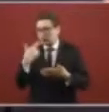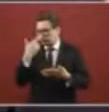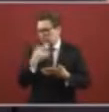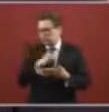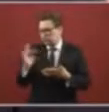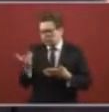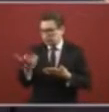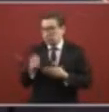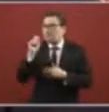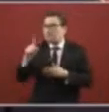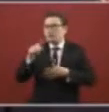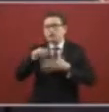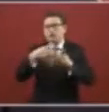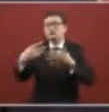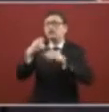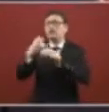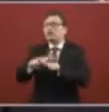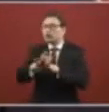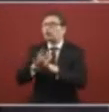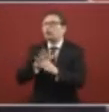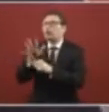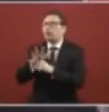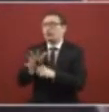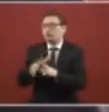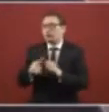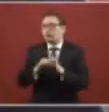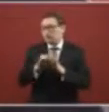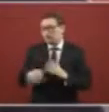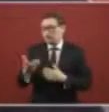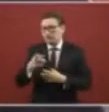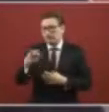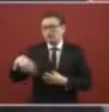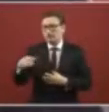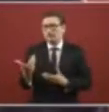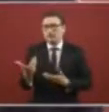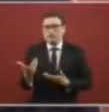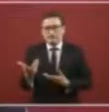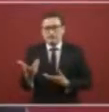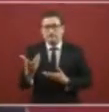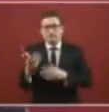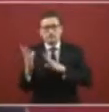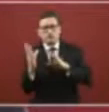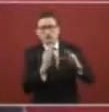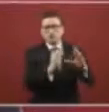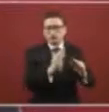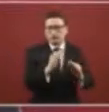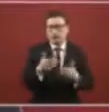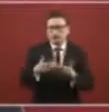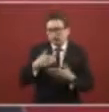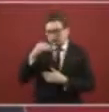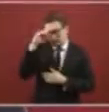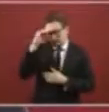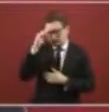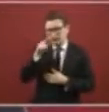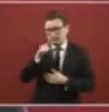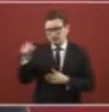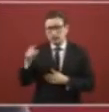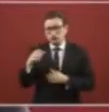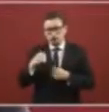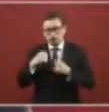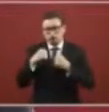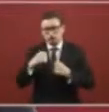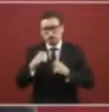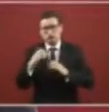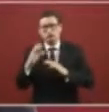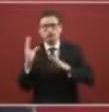acerca de los contenidos también debe de procurarse y reforzar el